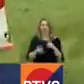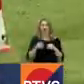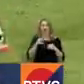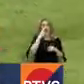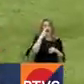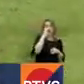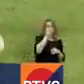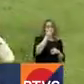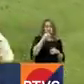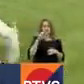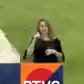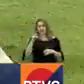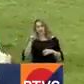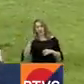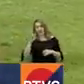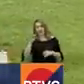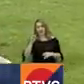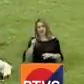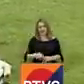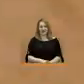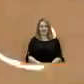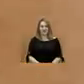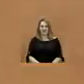y corinthians está carlos de puertas